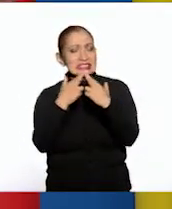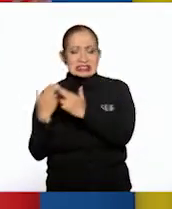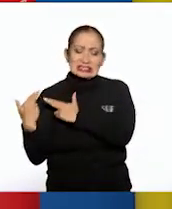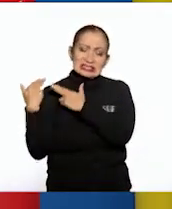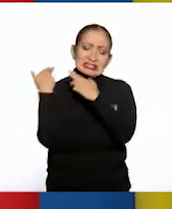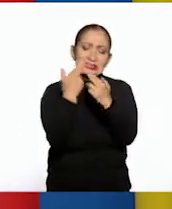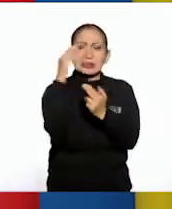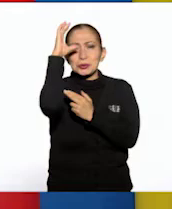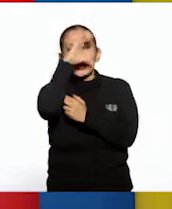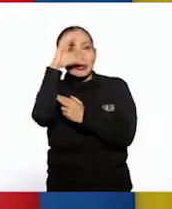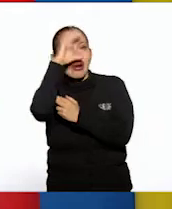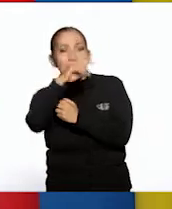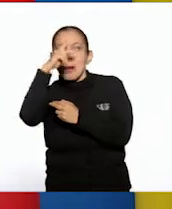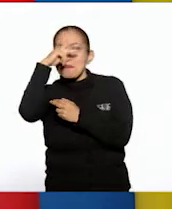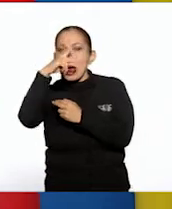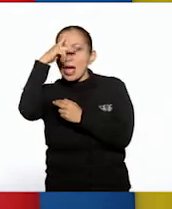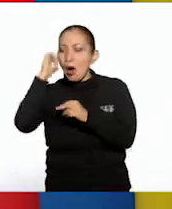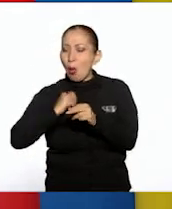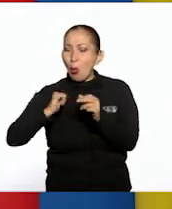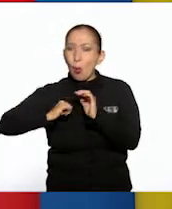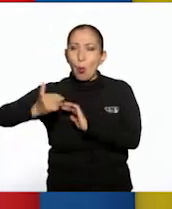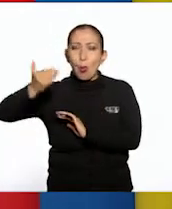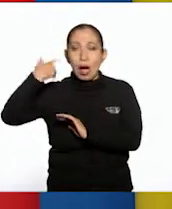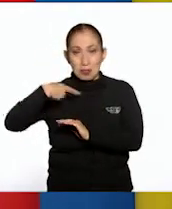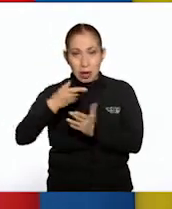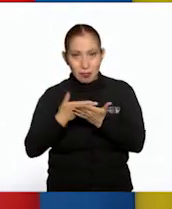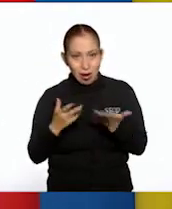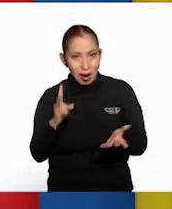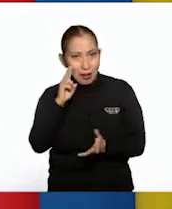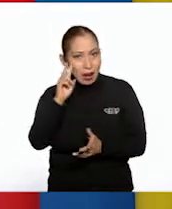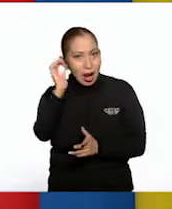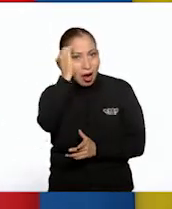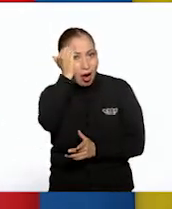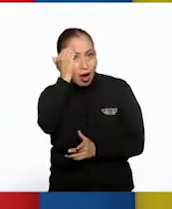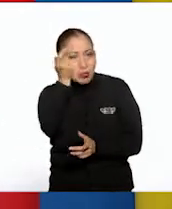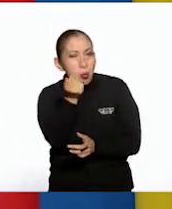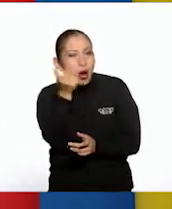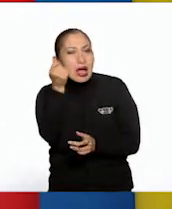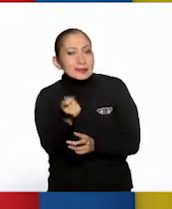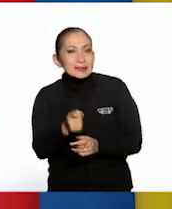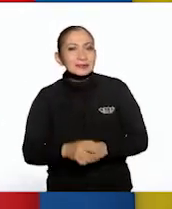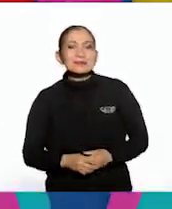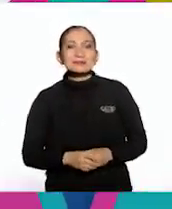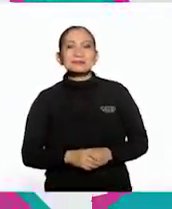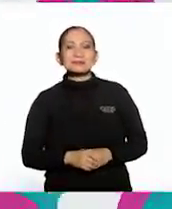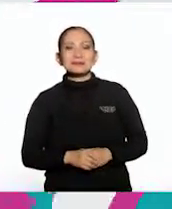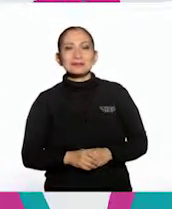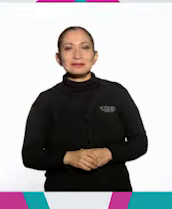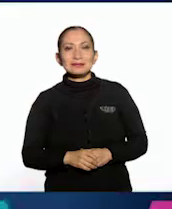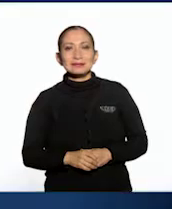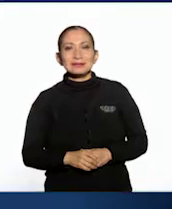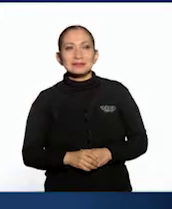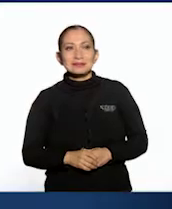herencia cultural del México antiguo. Pero, ¿qué les parece si vamos a conocer un poco acerca de ello?